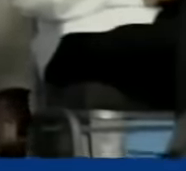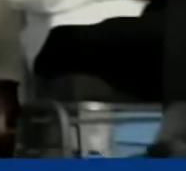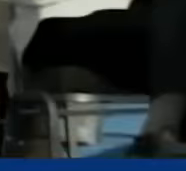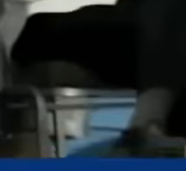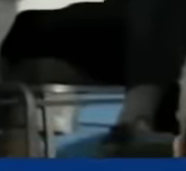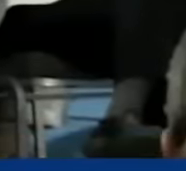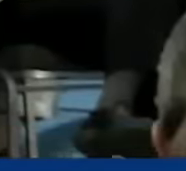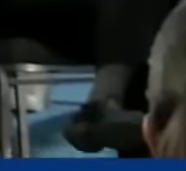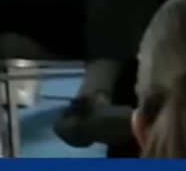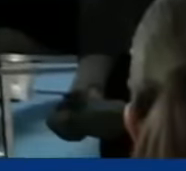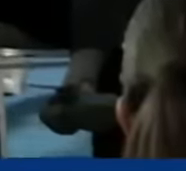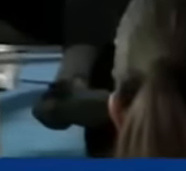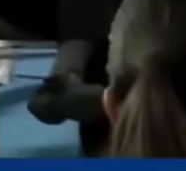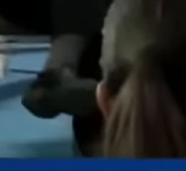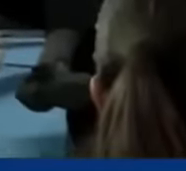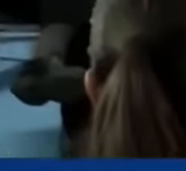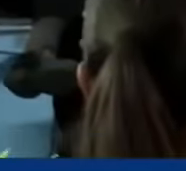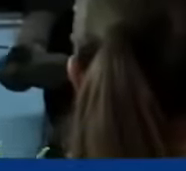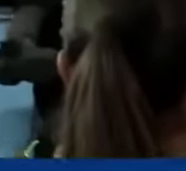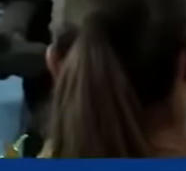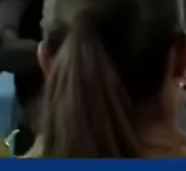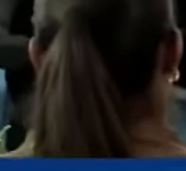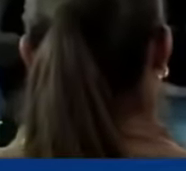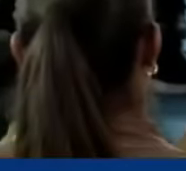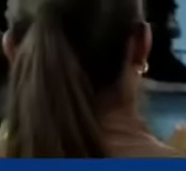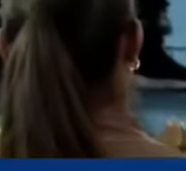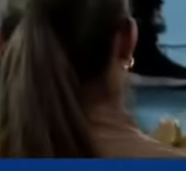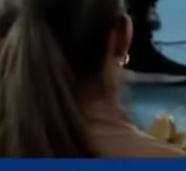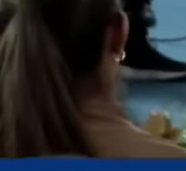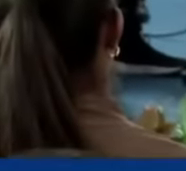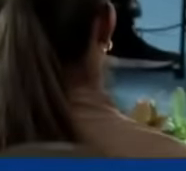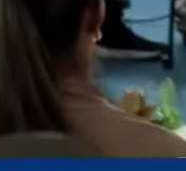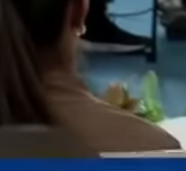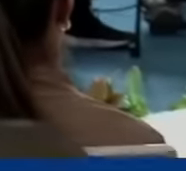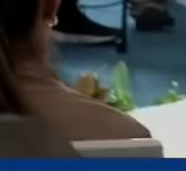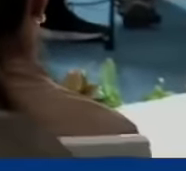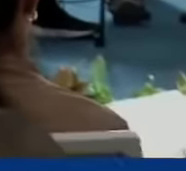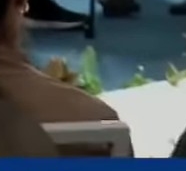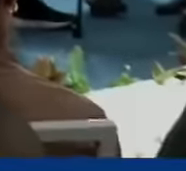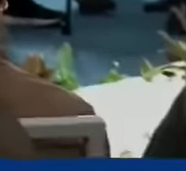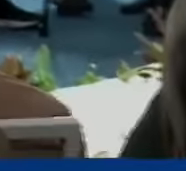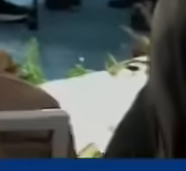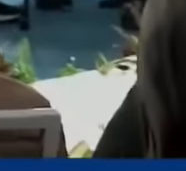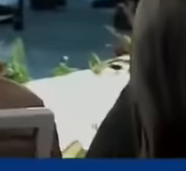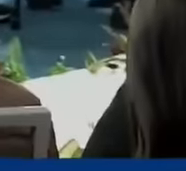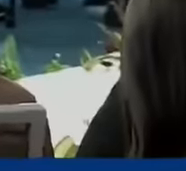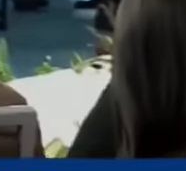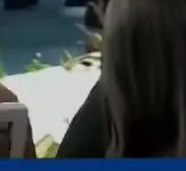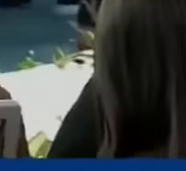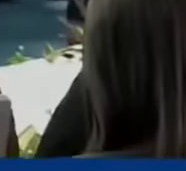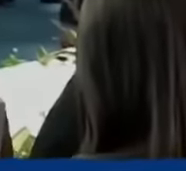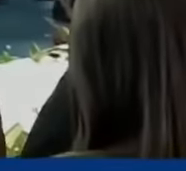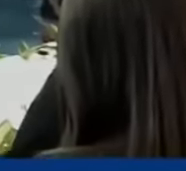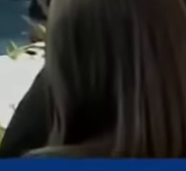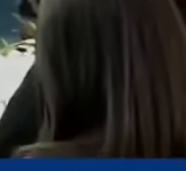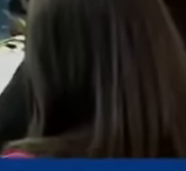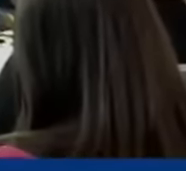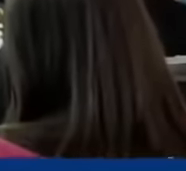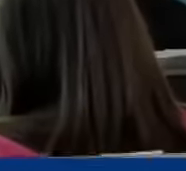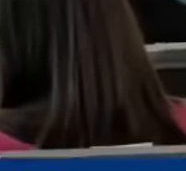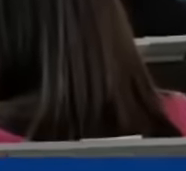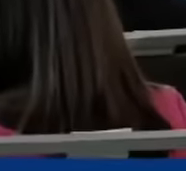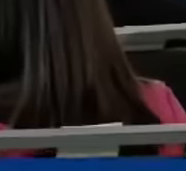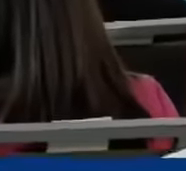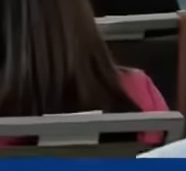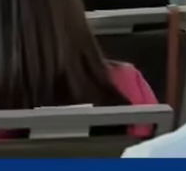financiero, hoy por hoy, esos apellidos de Musk, Zuckerberg, Bezos y compañía, cree que ha llegado